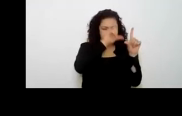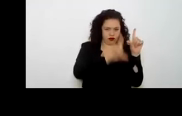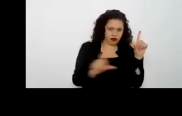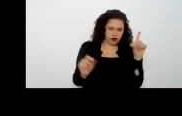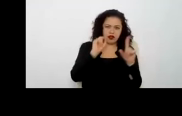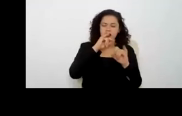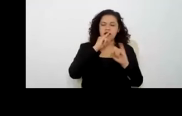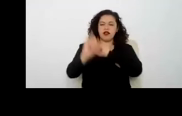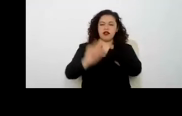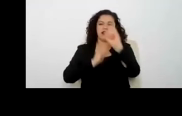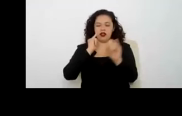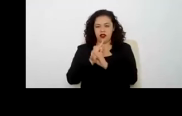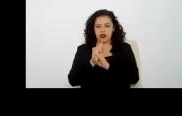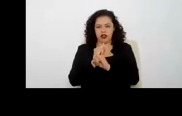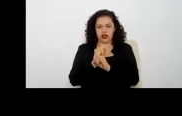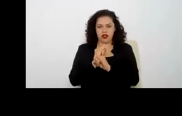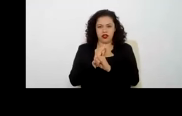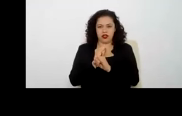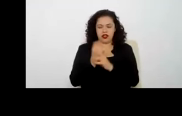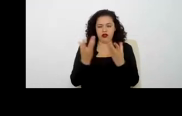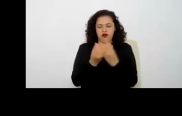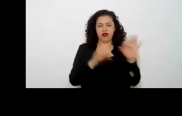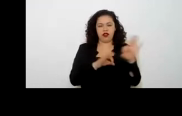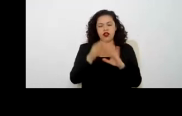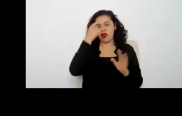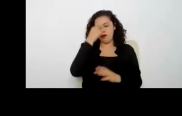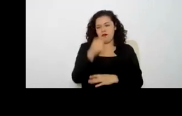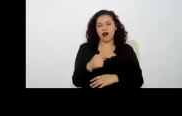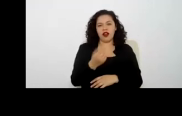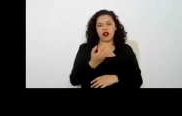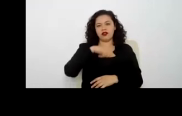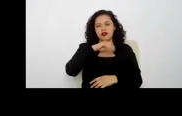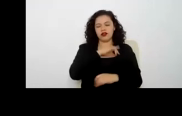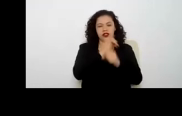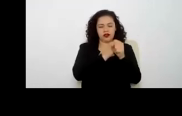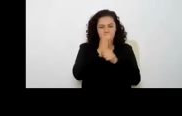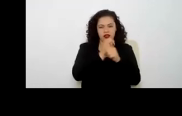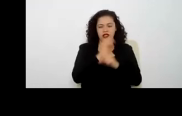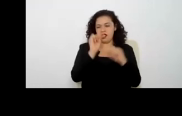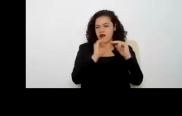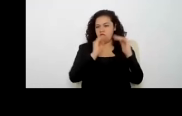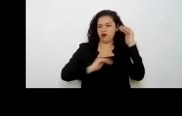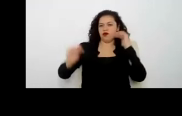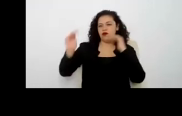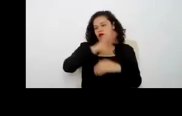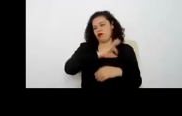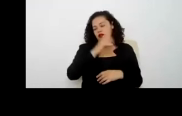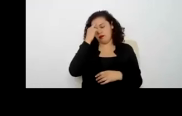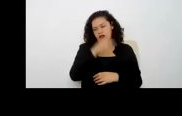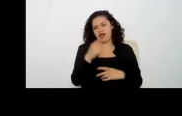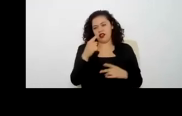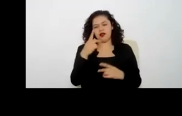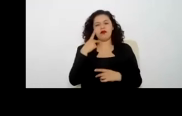internacionales para poder pues traer investigaciones del más alto nivel que puedan incidir en temas de política